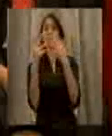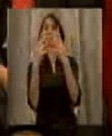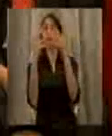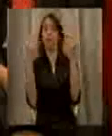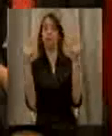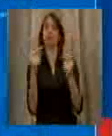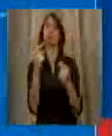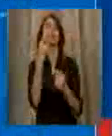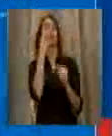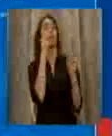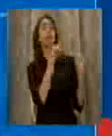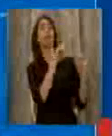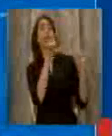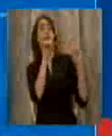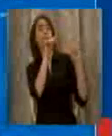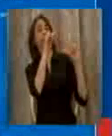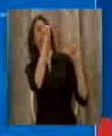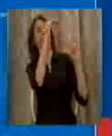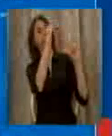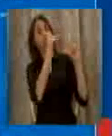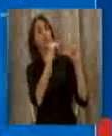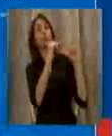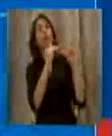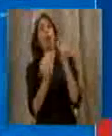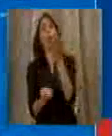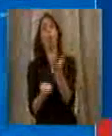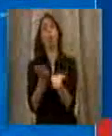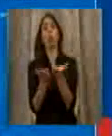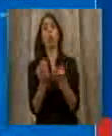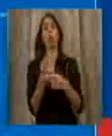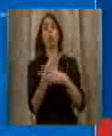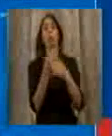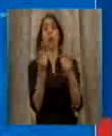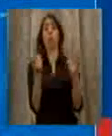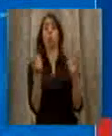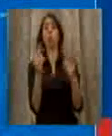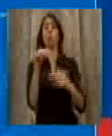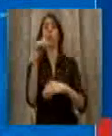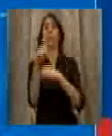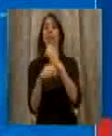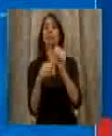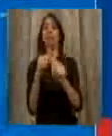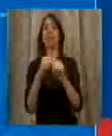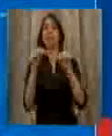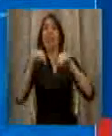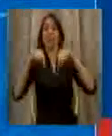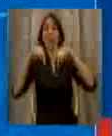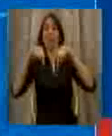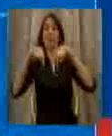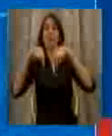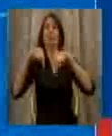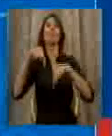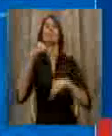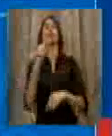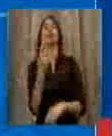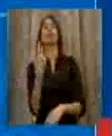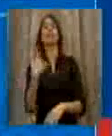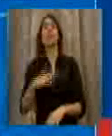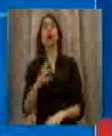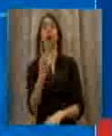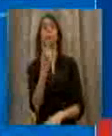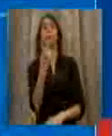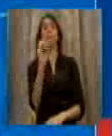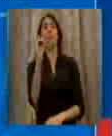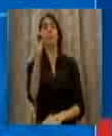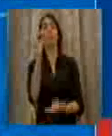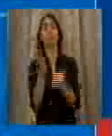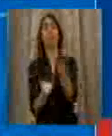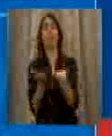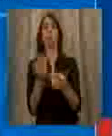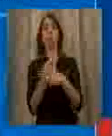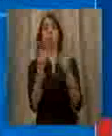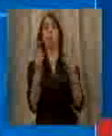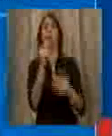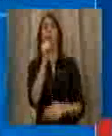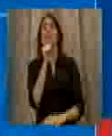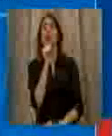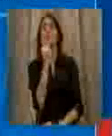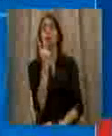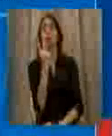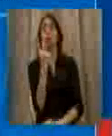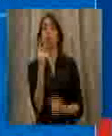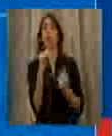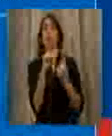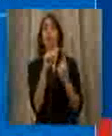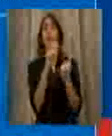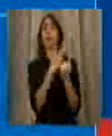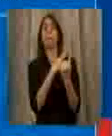cuentas públicas, estamos hoy día completando la 20ª cuenta pública. Quedan solamente dos, el Ministerio